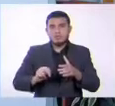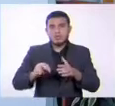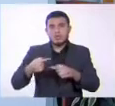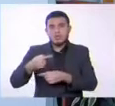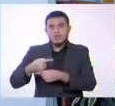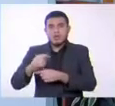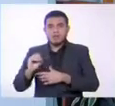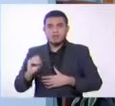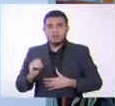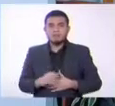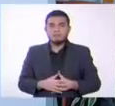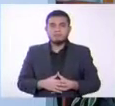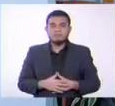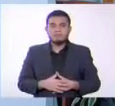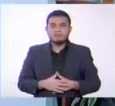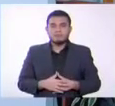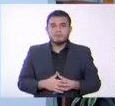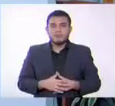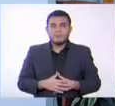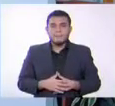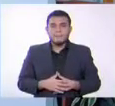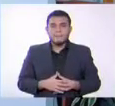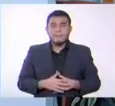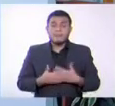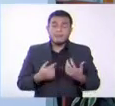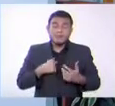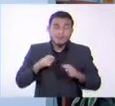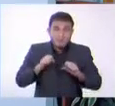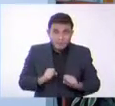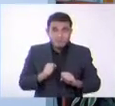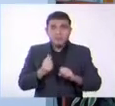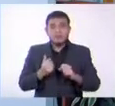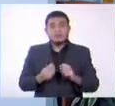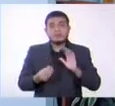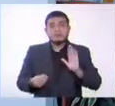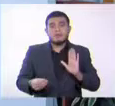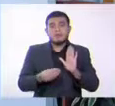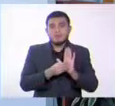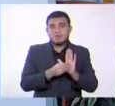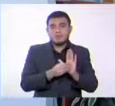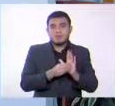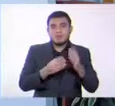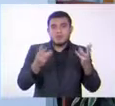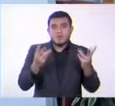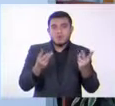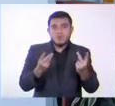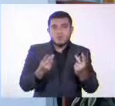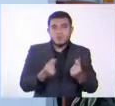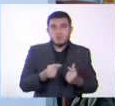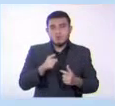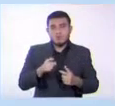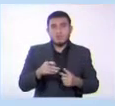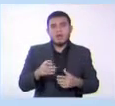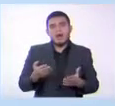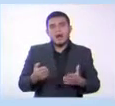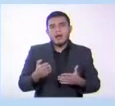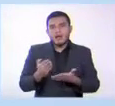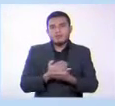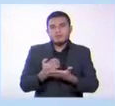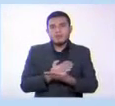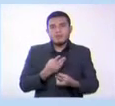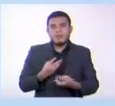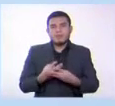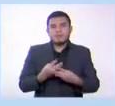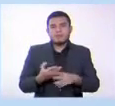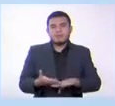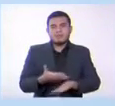0. Entonces, puedo establecer una ecuación algebraica como las que han estudiado en matemáticas,